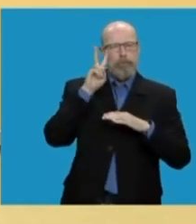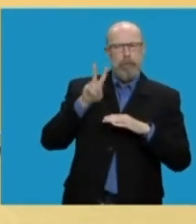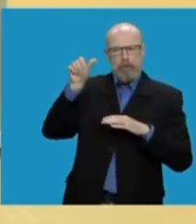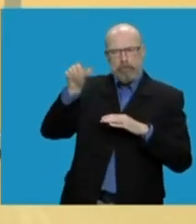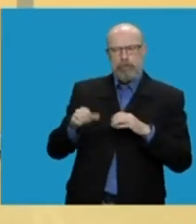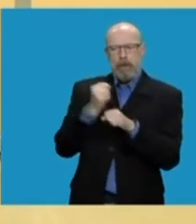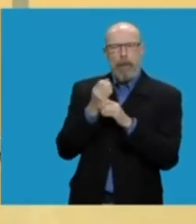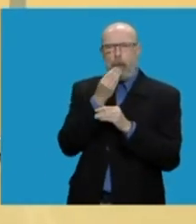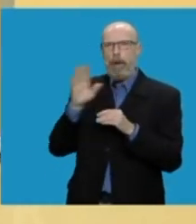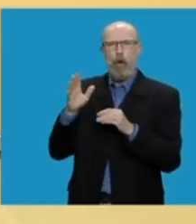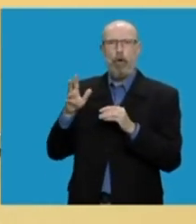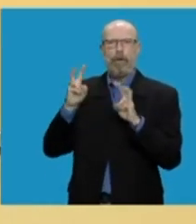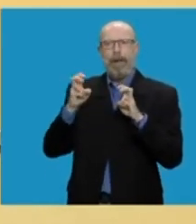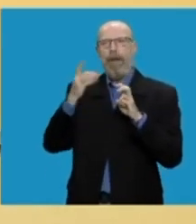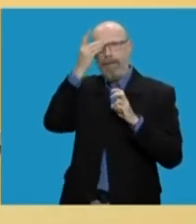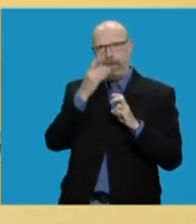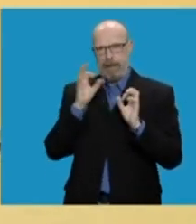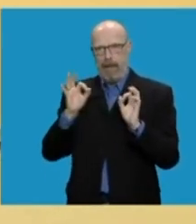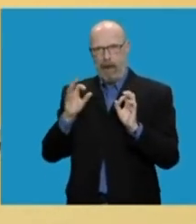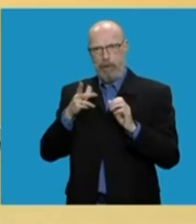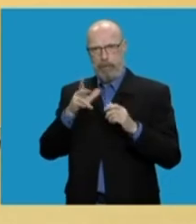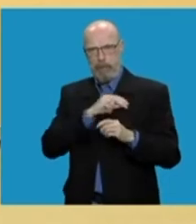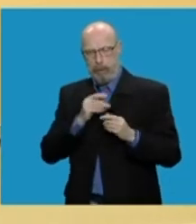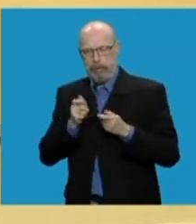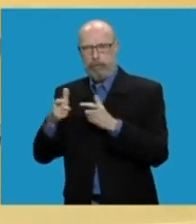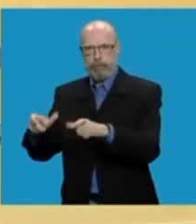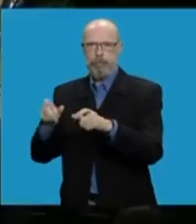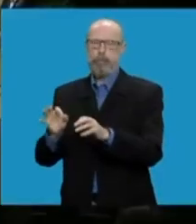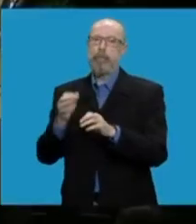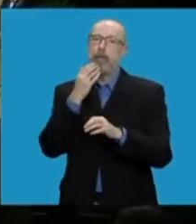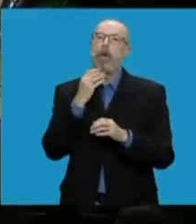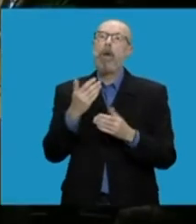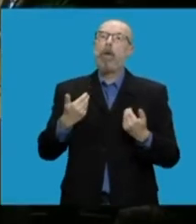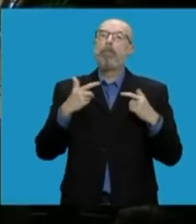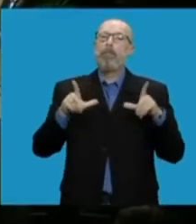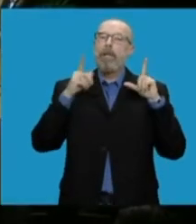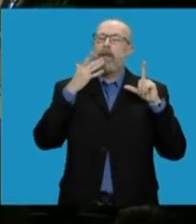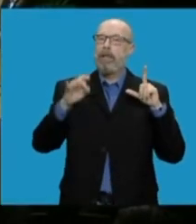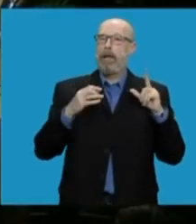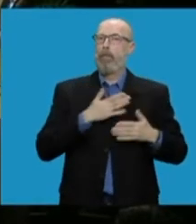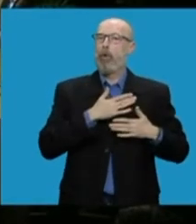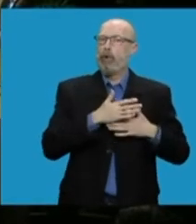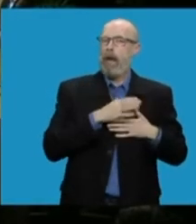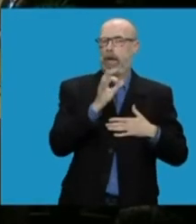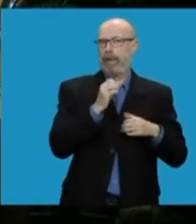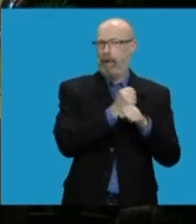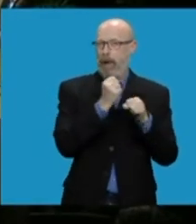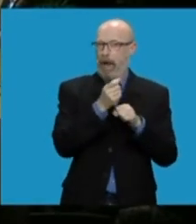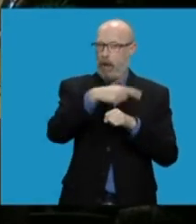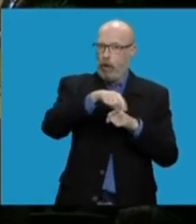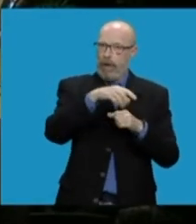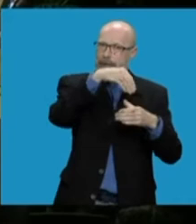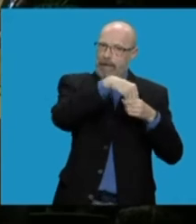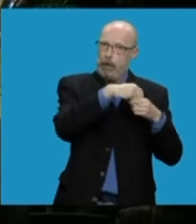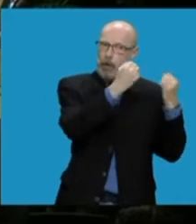periodístico en la modalidad digital. Tiene como protagonistas a los voluntarios y a los trabajadores de todas las instituciones que